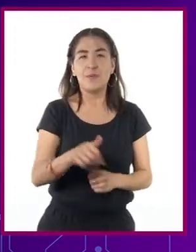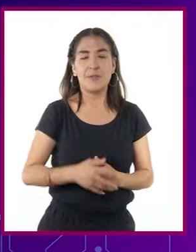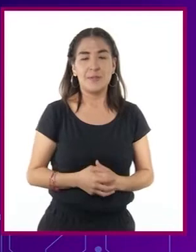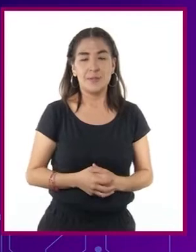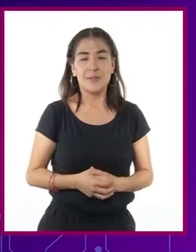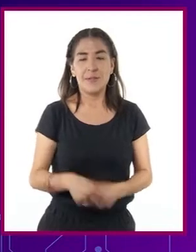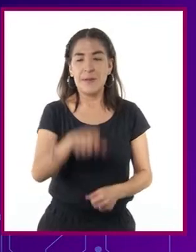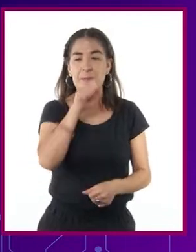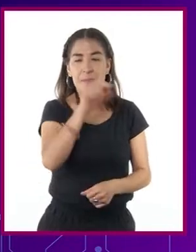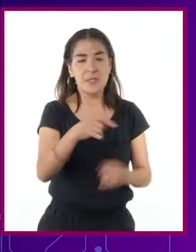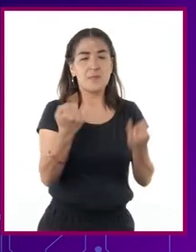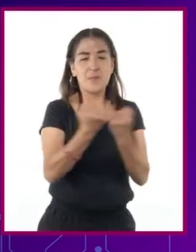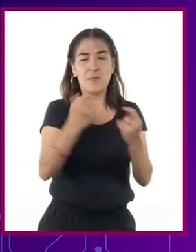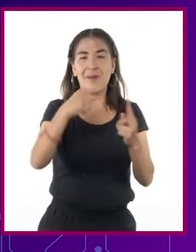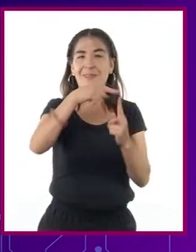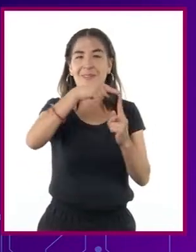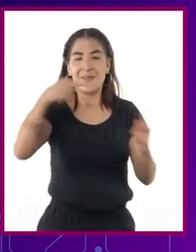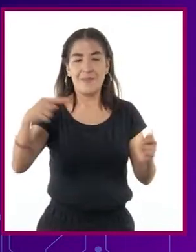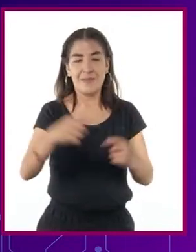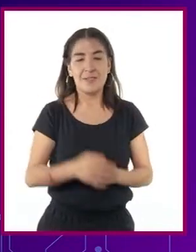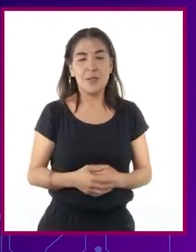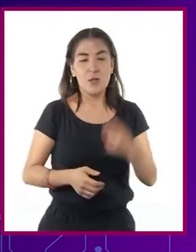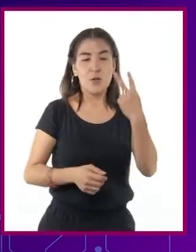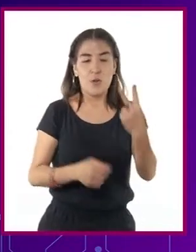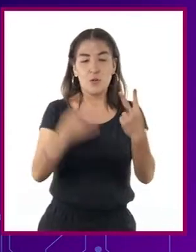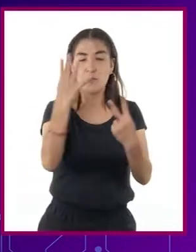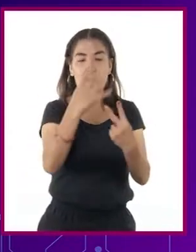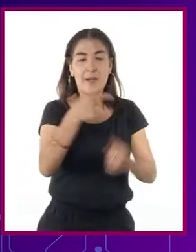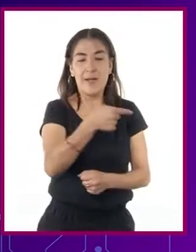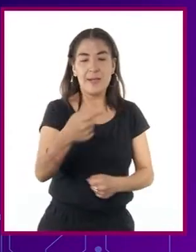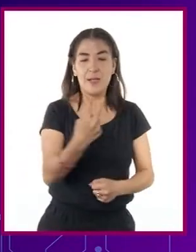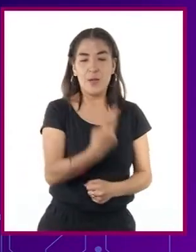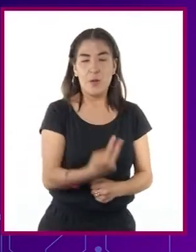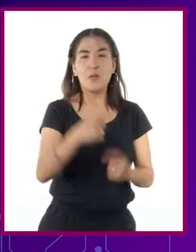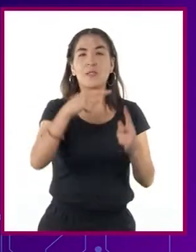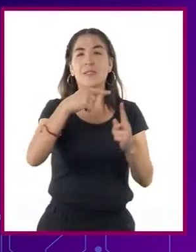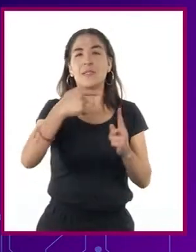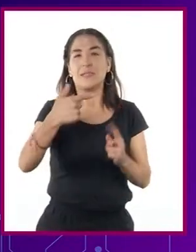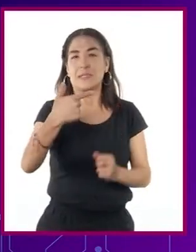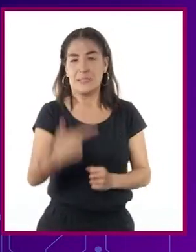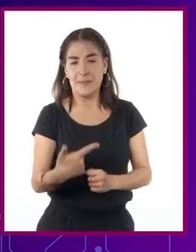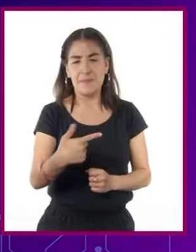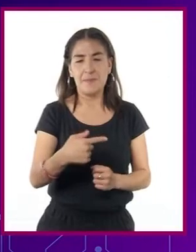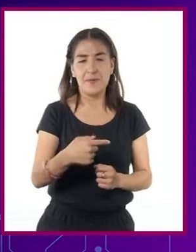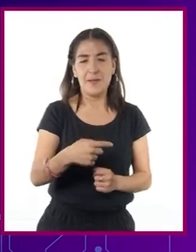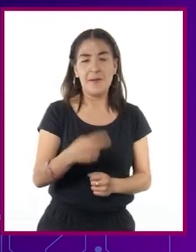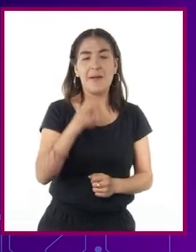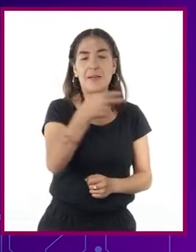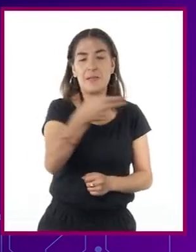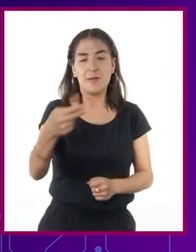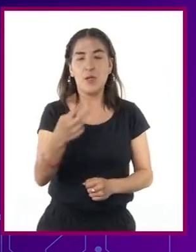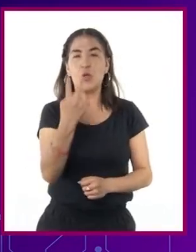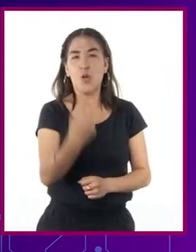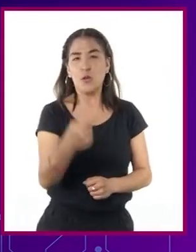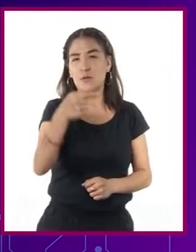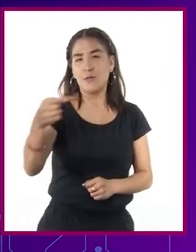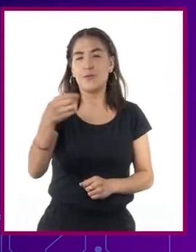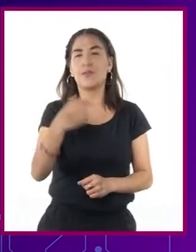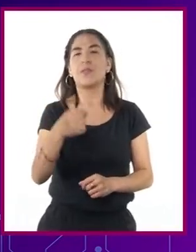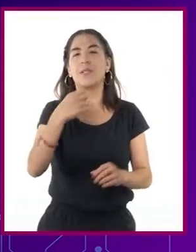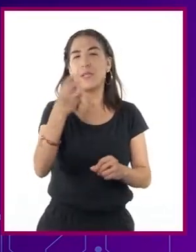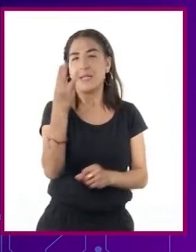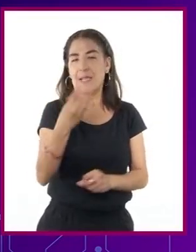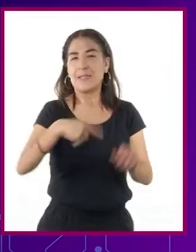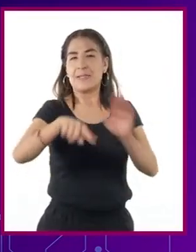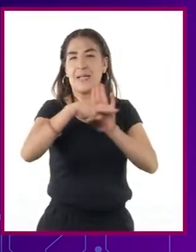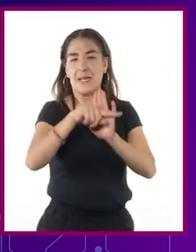la misma división de 2 a la cuarta entre 2 a la séptima, obtuvimos 2 elevado al exponente 3